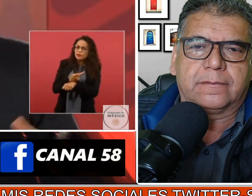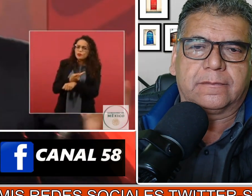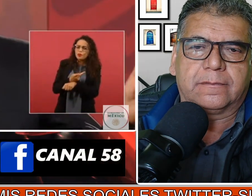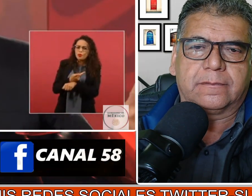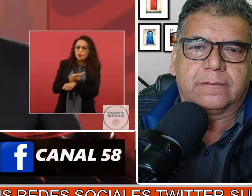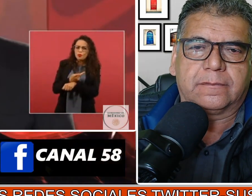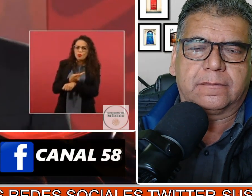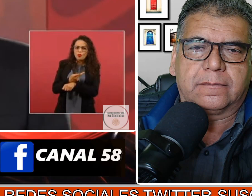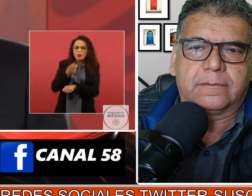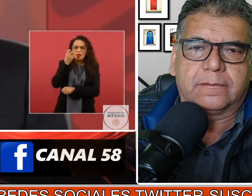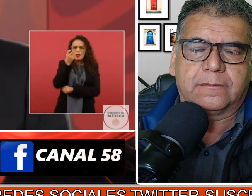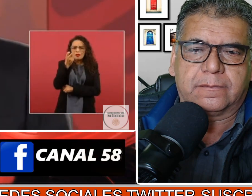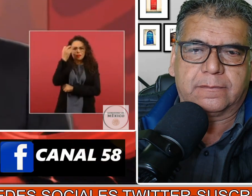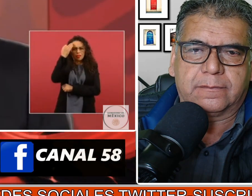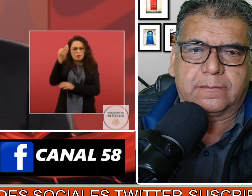durante todo el periodo neoliberal?